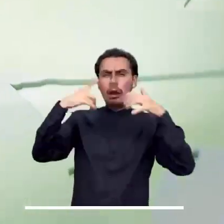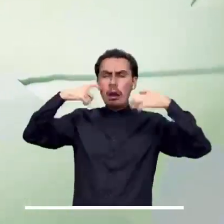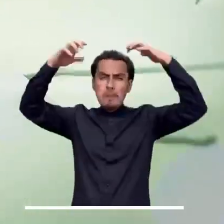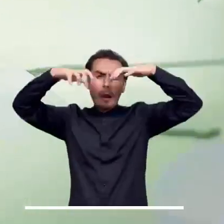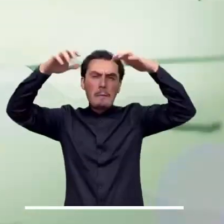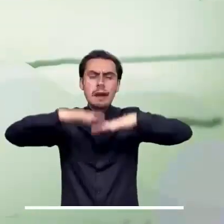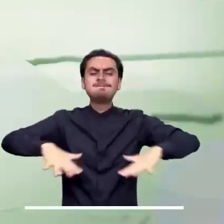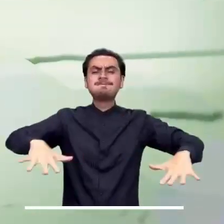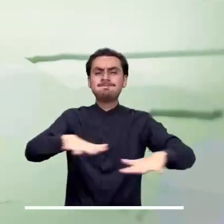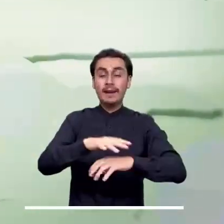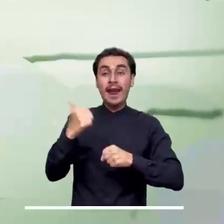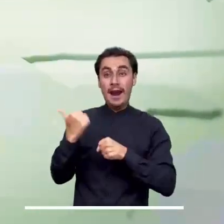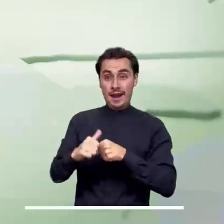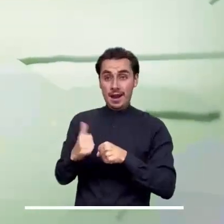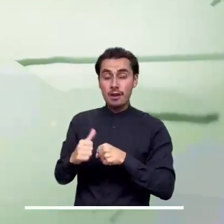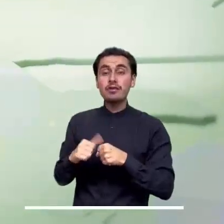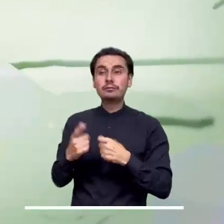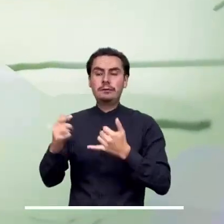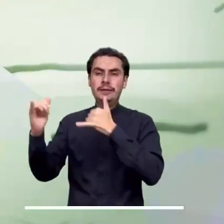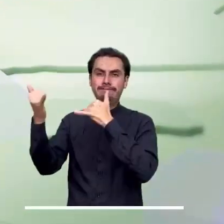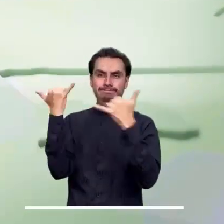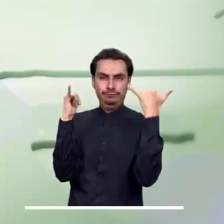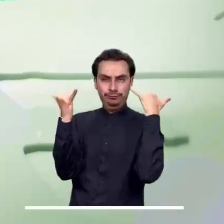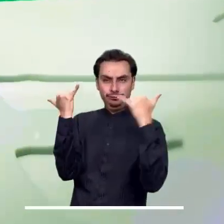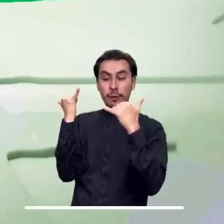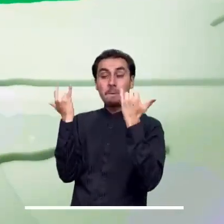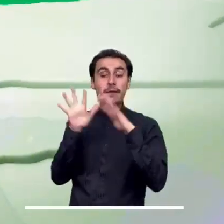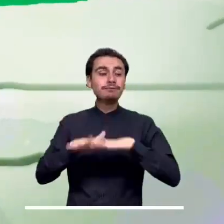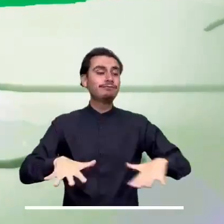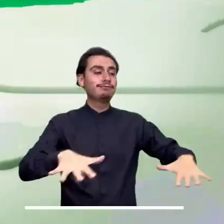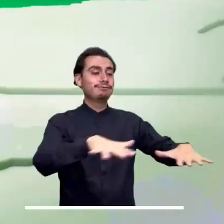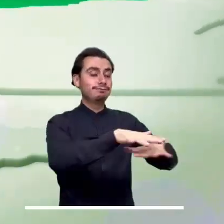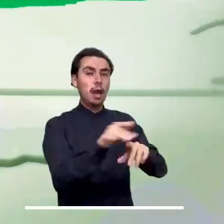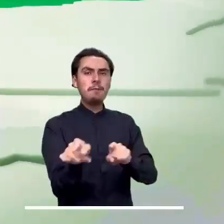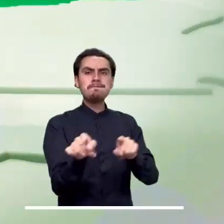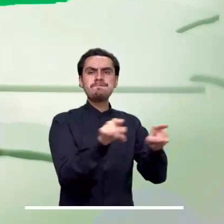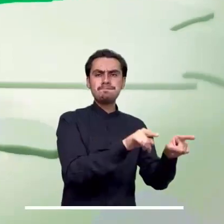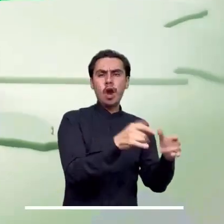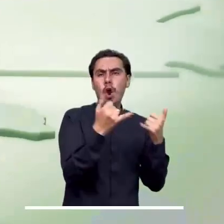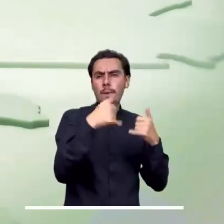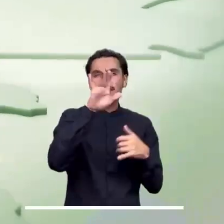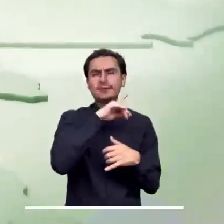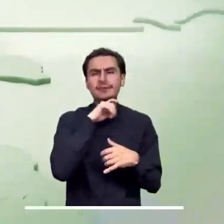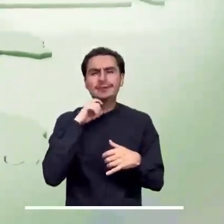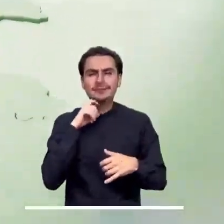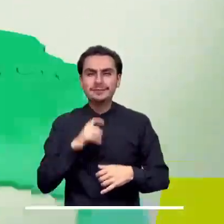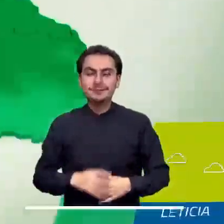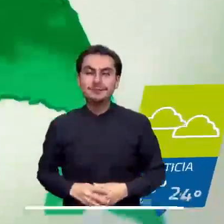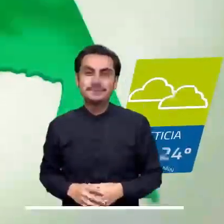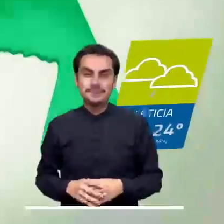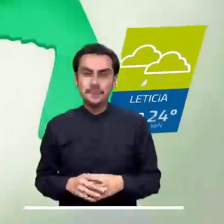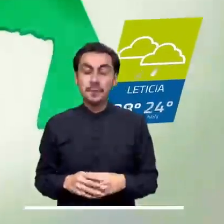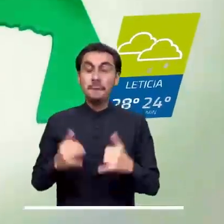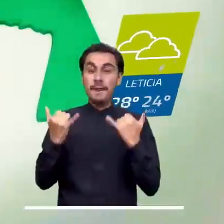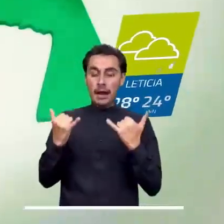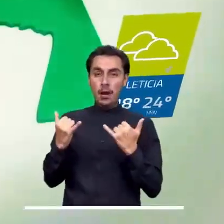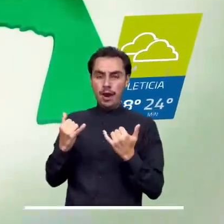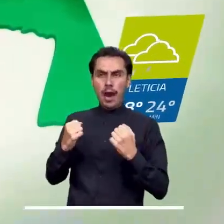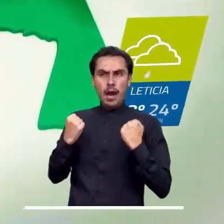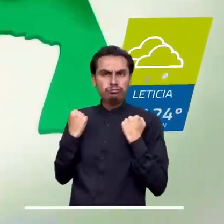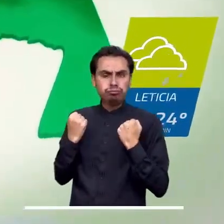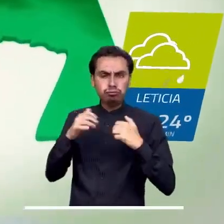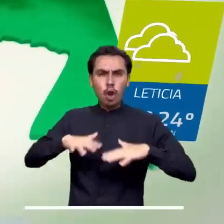la Orinoquía. Las lluvias más intensas podrían presentarse en Vichada, Casanare y Meta. Al sur del país, la